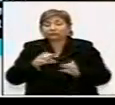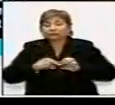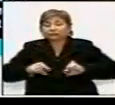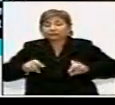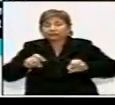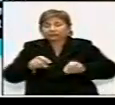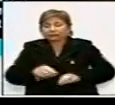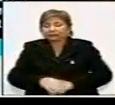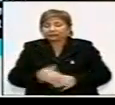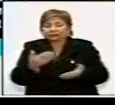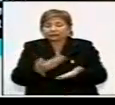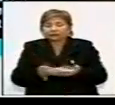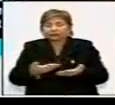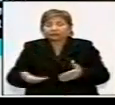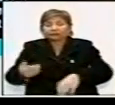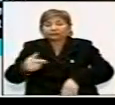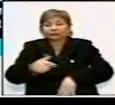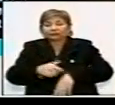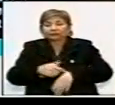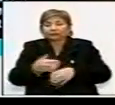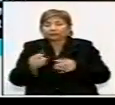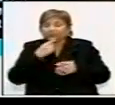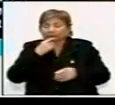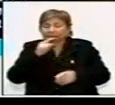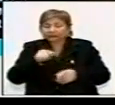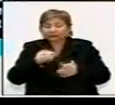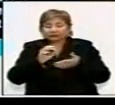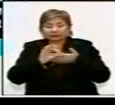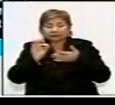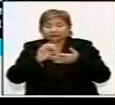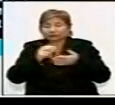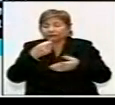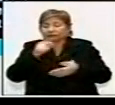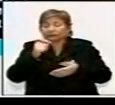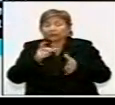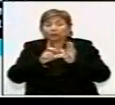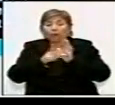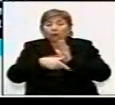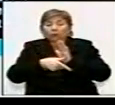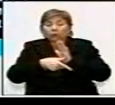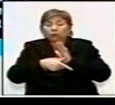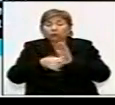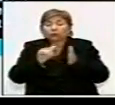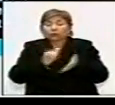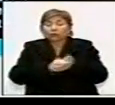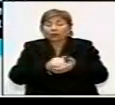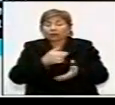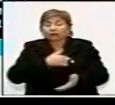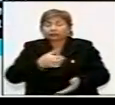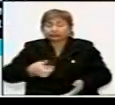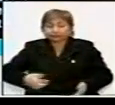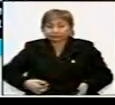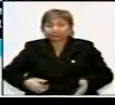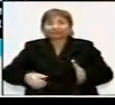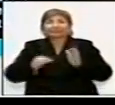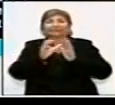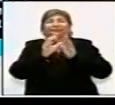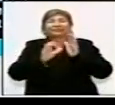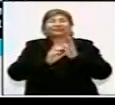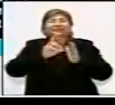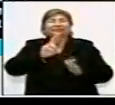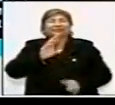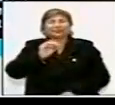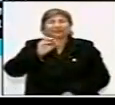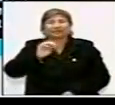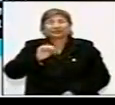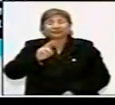en estos momentos se está registrando las instancias luego de que la presidenta de la comisión de constitución no sonaría bartra